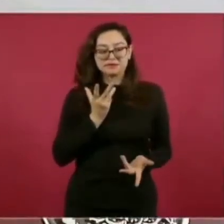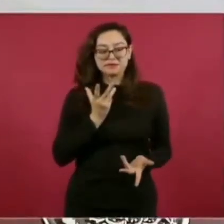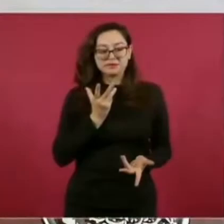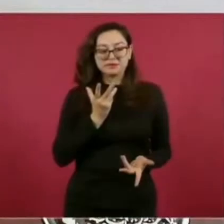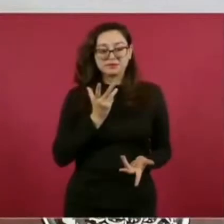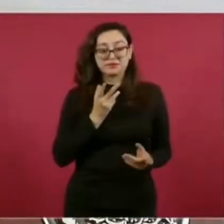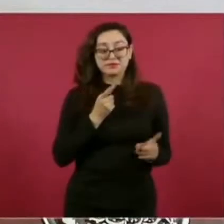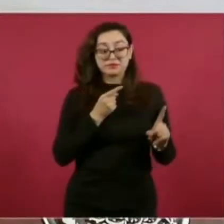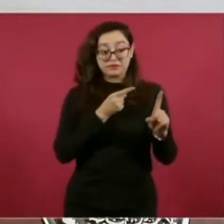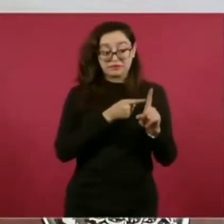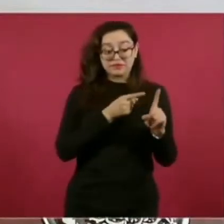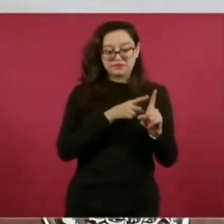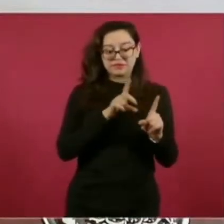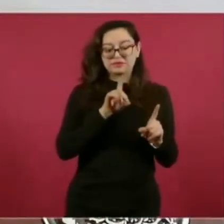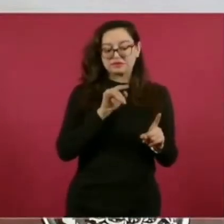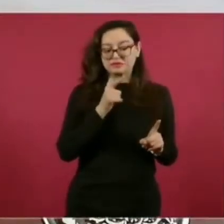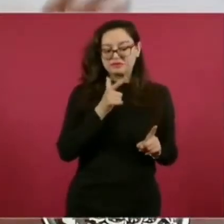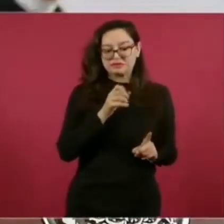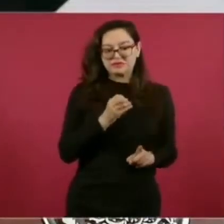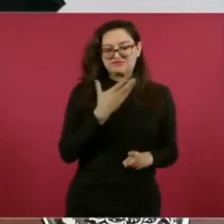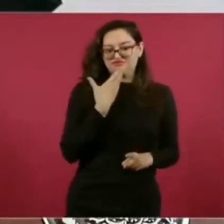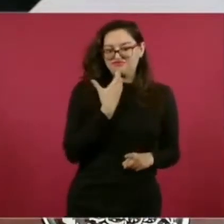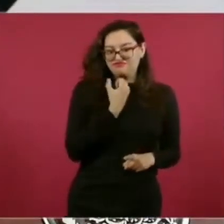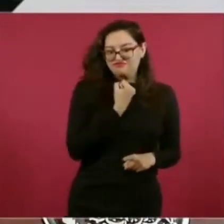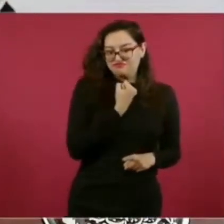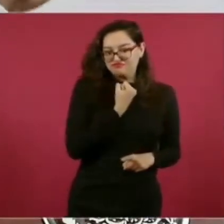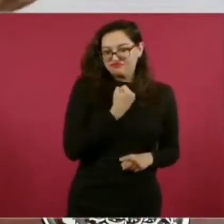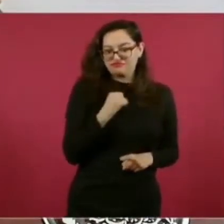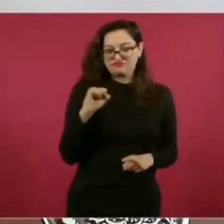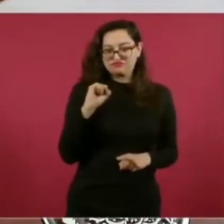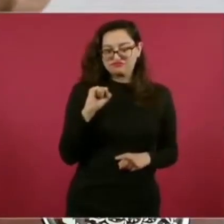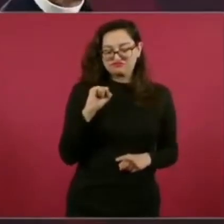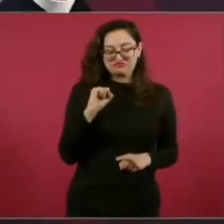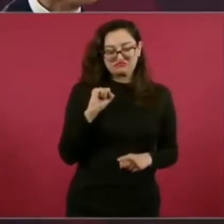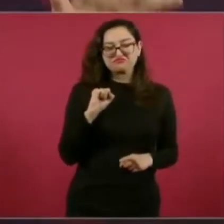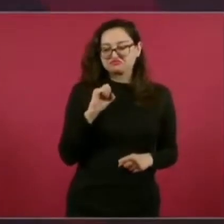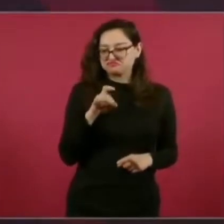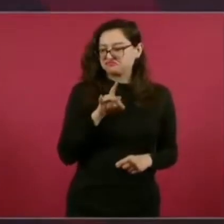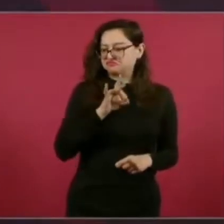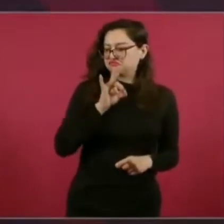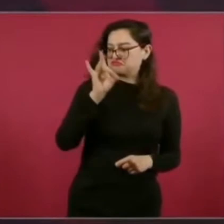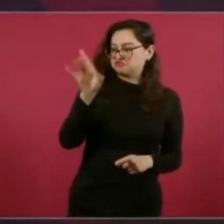es Diego, pero Salinas está detrás